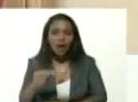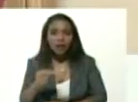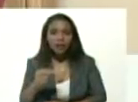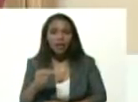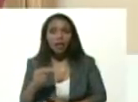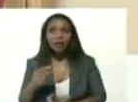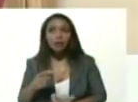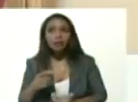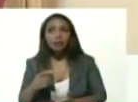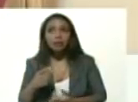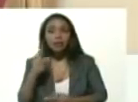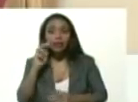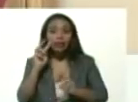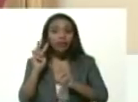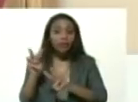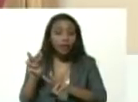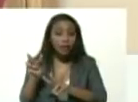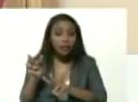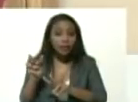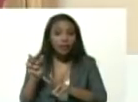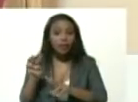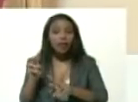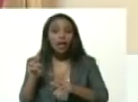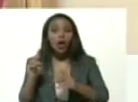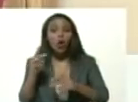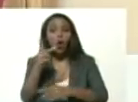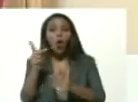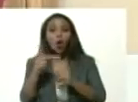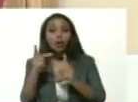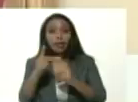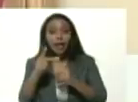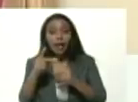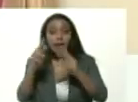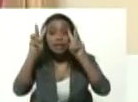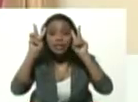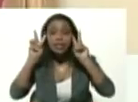siempre hay que estar muy pendiente de los aires, la pureza de los aires.